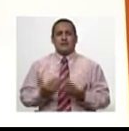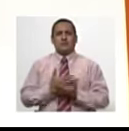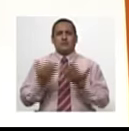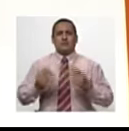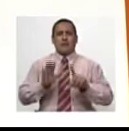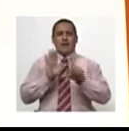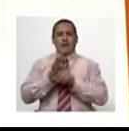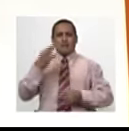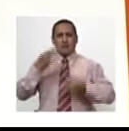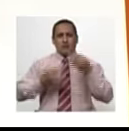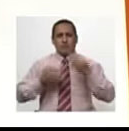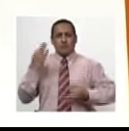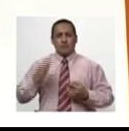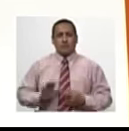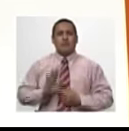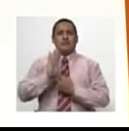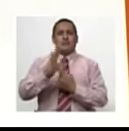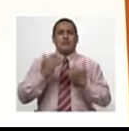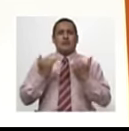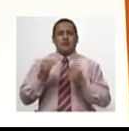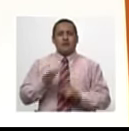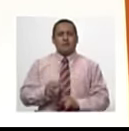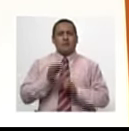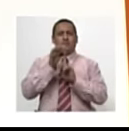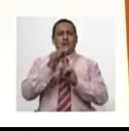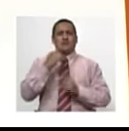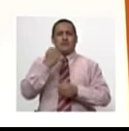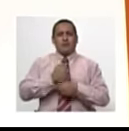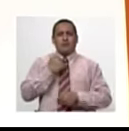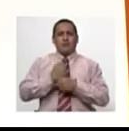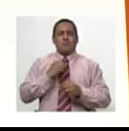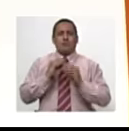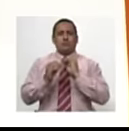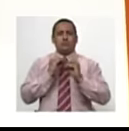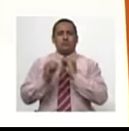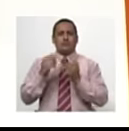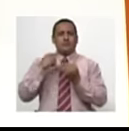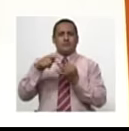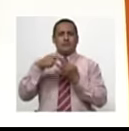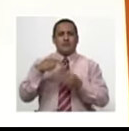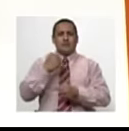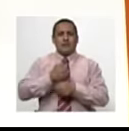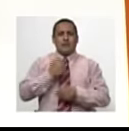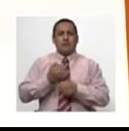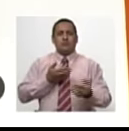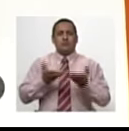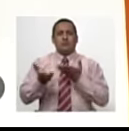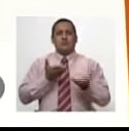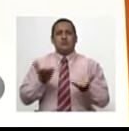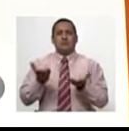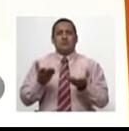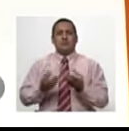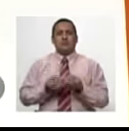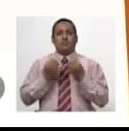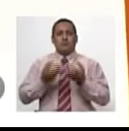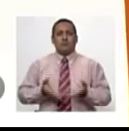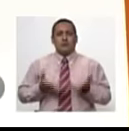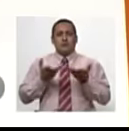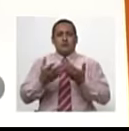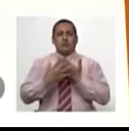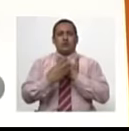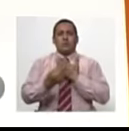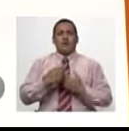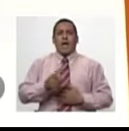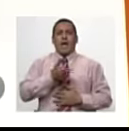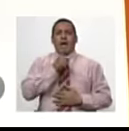en la ley de presupuesto, que se establezca pues que hay prioridad para determinado tipo de obras o de servicios. Ajá. Por poner un ejemplo,